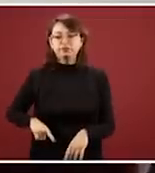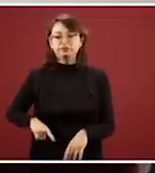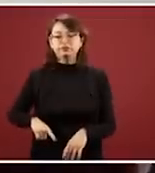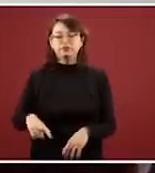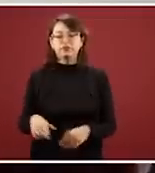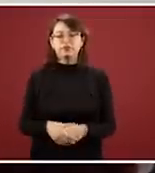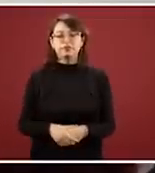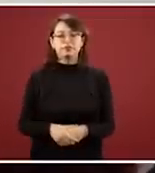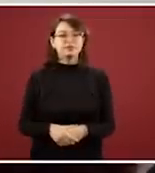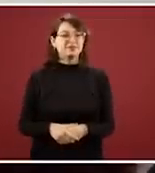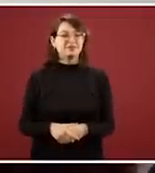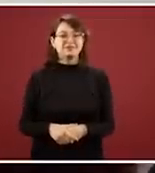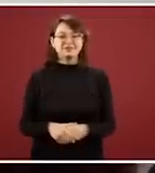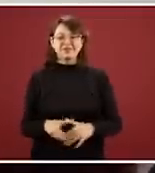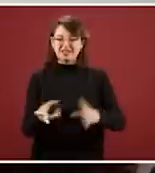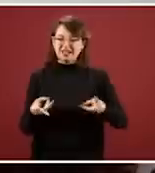y costaban